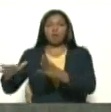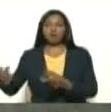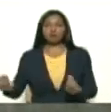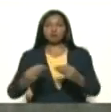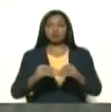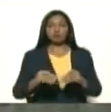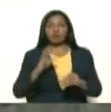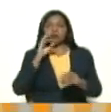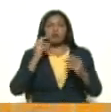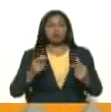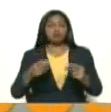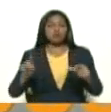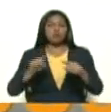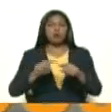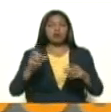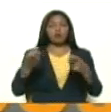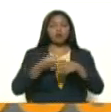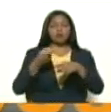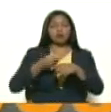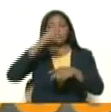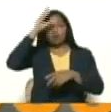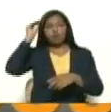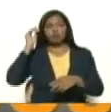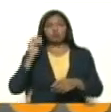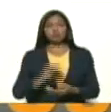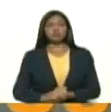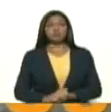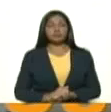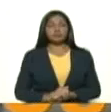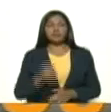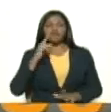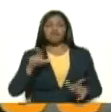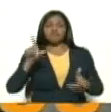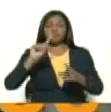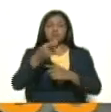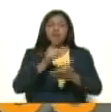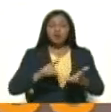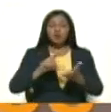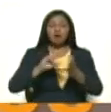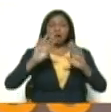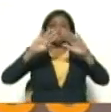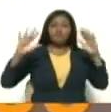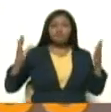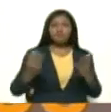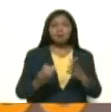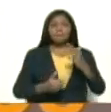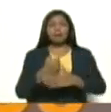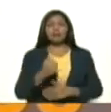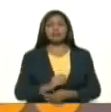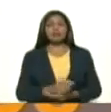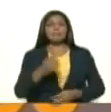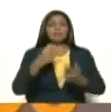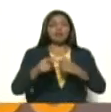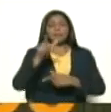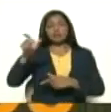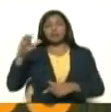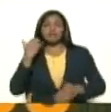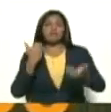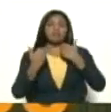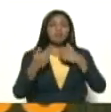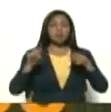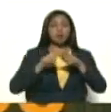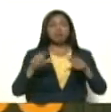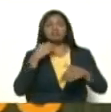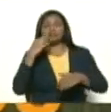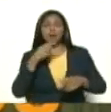inacción del gobierno de Donald Trump ha llevado al país a ser el epicentro de la pandemia mundial, con más de 500,000 de contagiados y